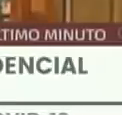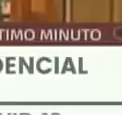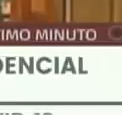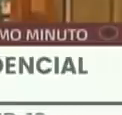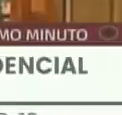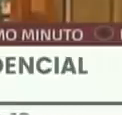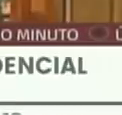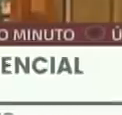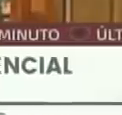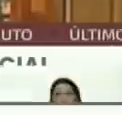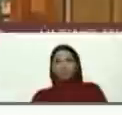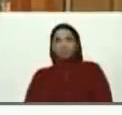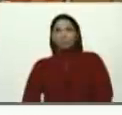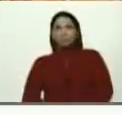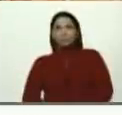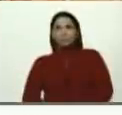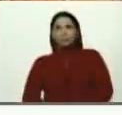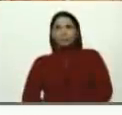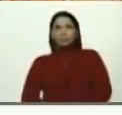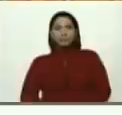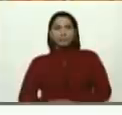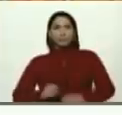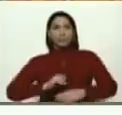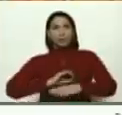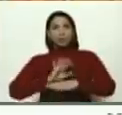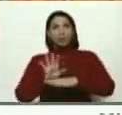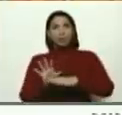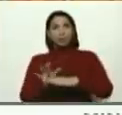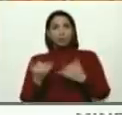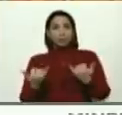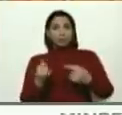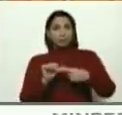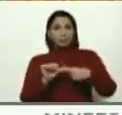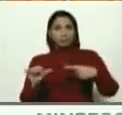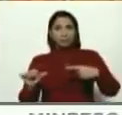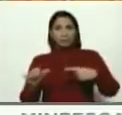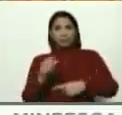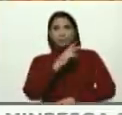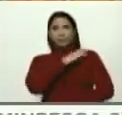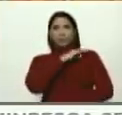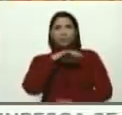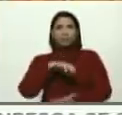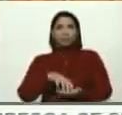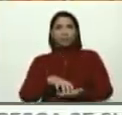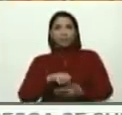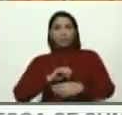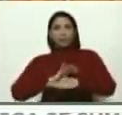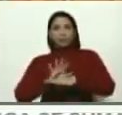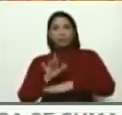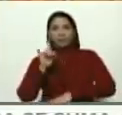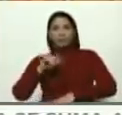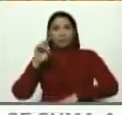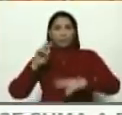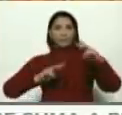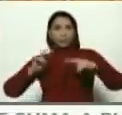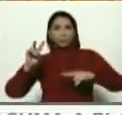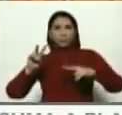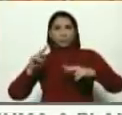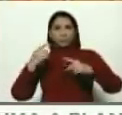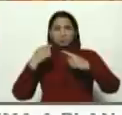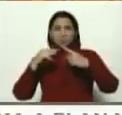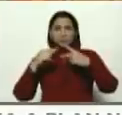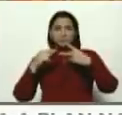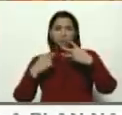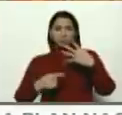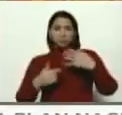cumbre reciente del ALBA esta semana, donde los jefes de Estado del ALBA expusieron también sus puntos de vista,